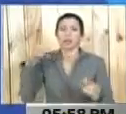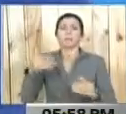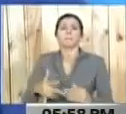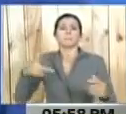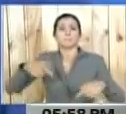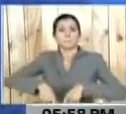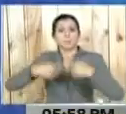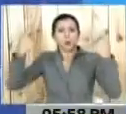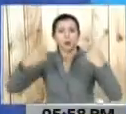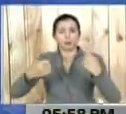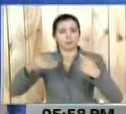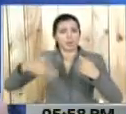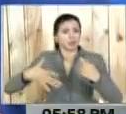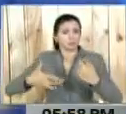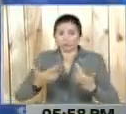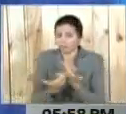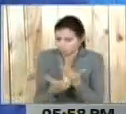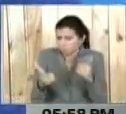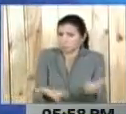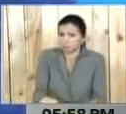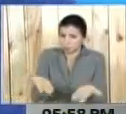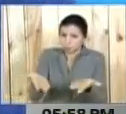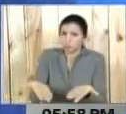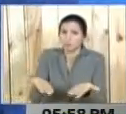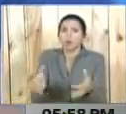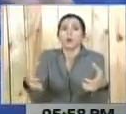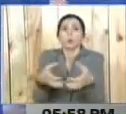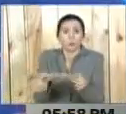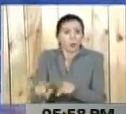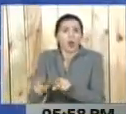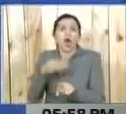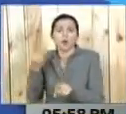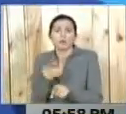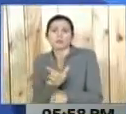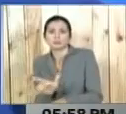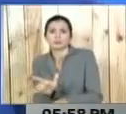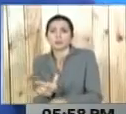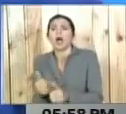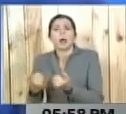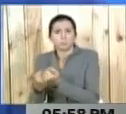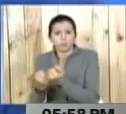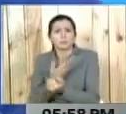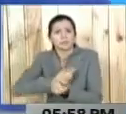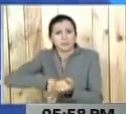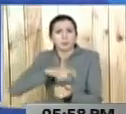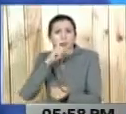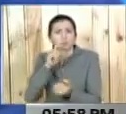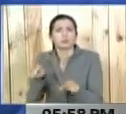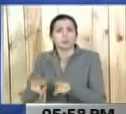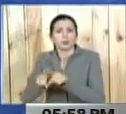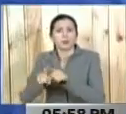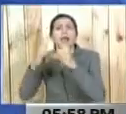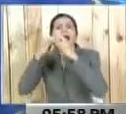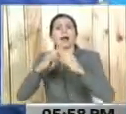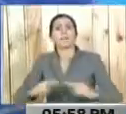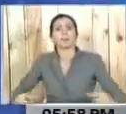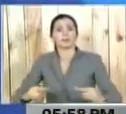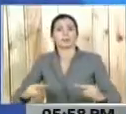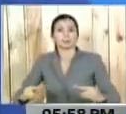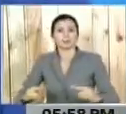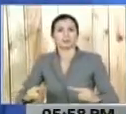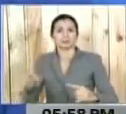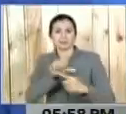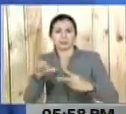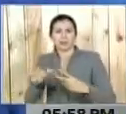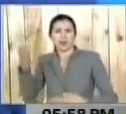su rebeldía que puedan tener, como ya tienen nuestros jóvenes del Partido Socialista Unido de Venezuela, que están en las puertas acompañando a su presidente en un campamento que estaba planificado hace varias